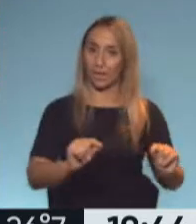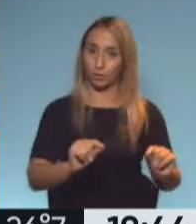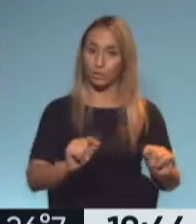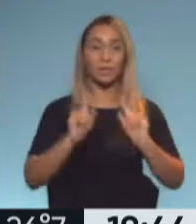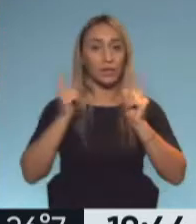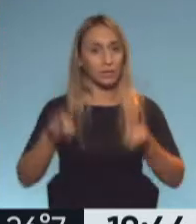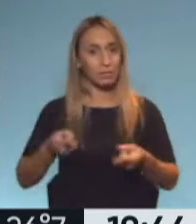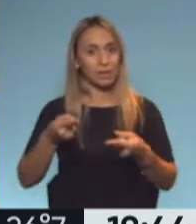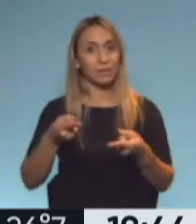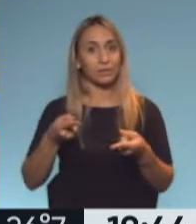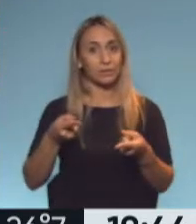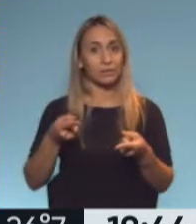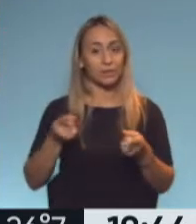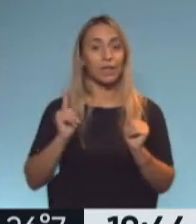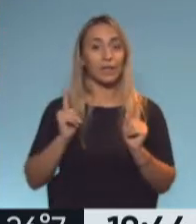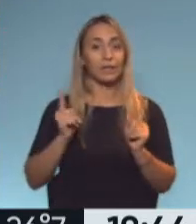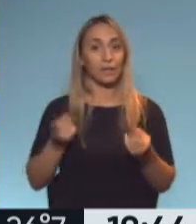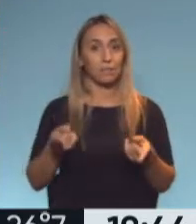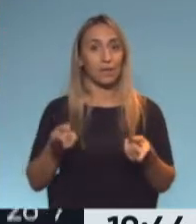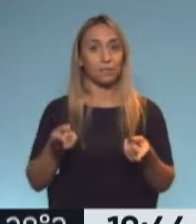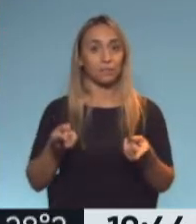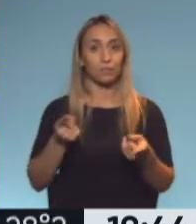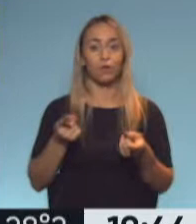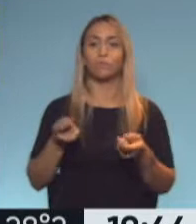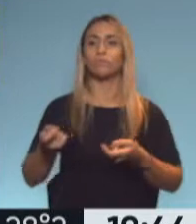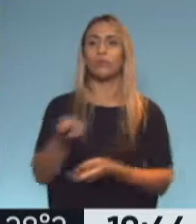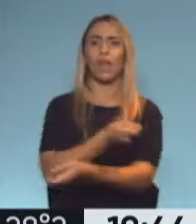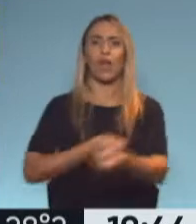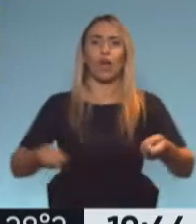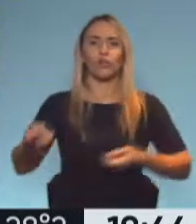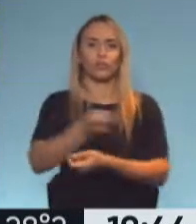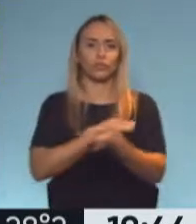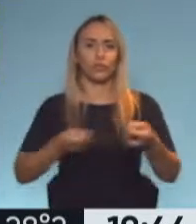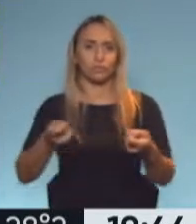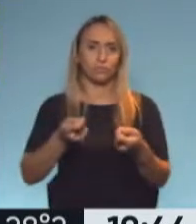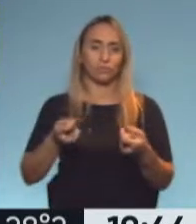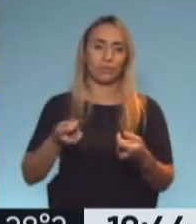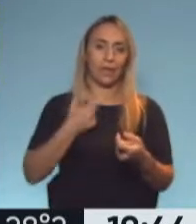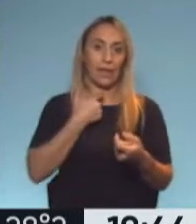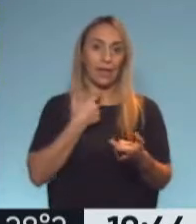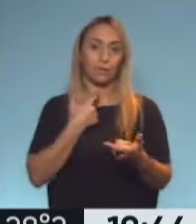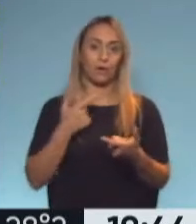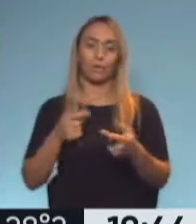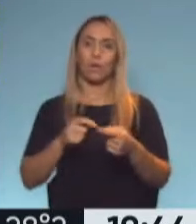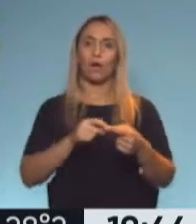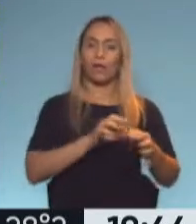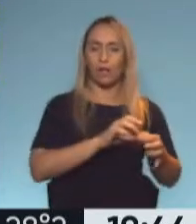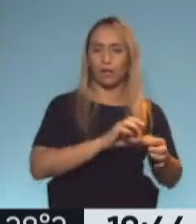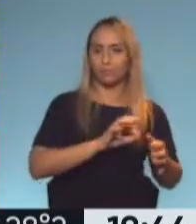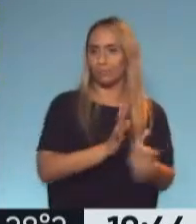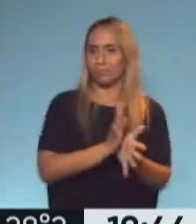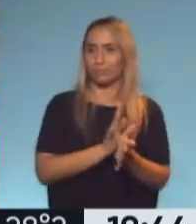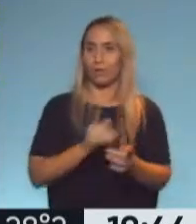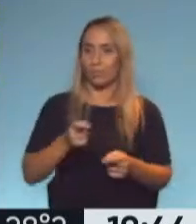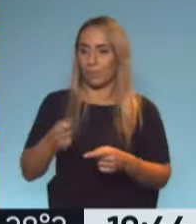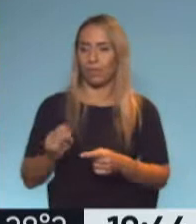a cortar las cadenas de comercialización de forma tal de que el productor tenga buenos ingresos,